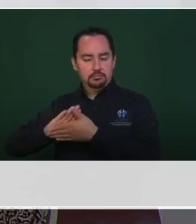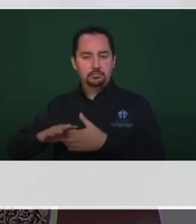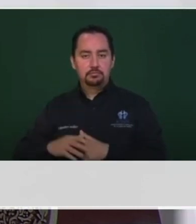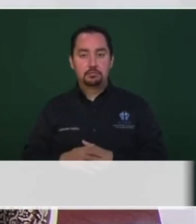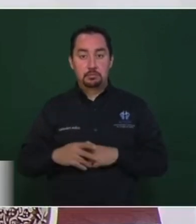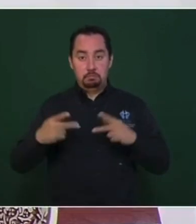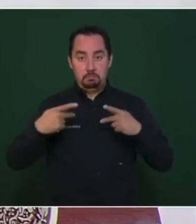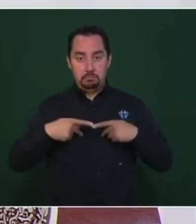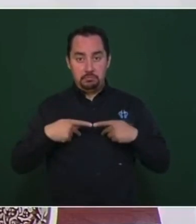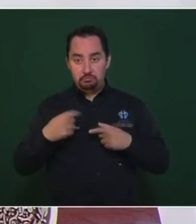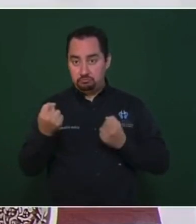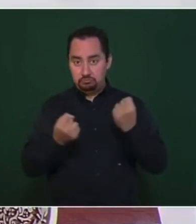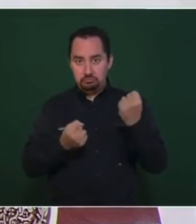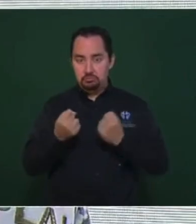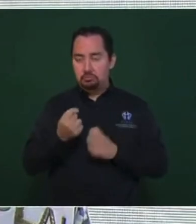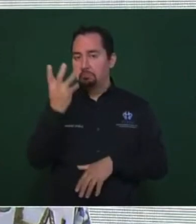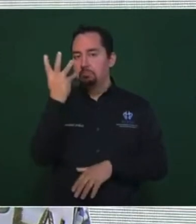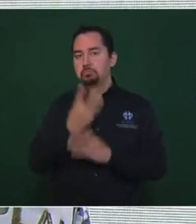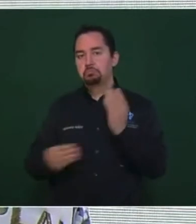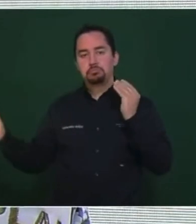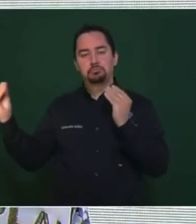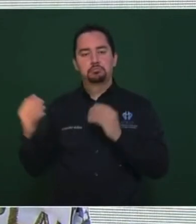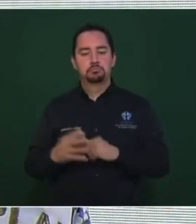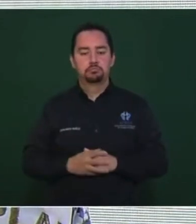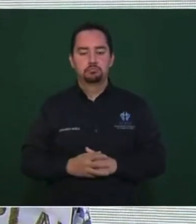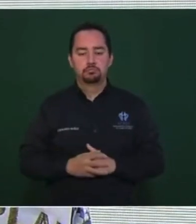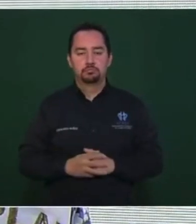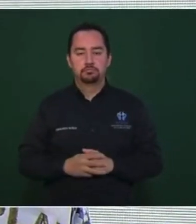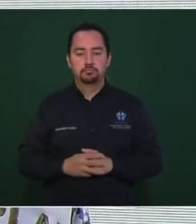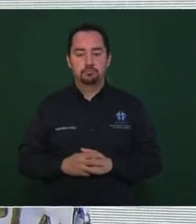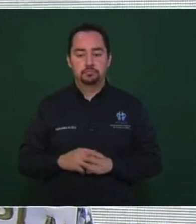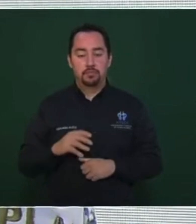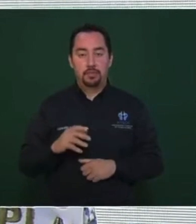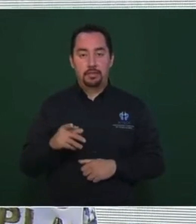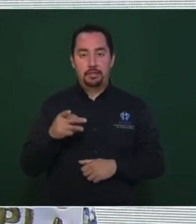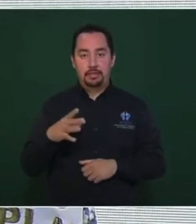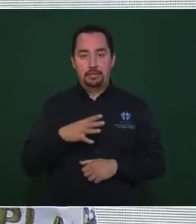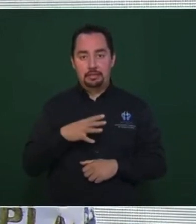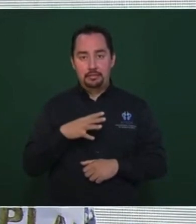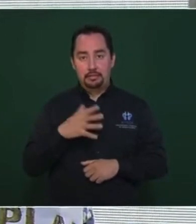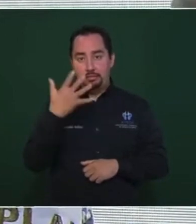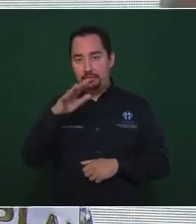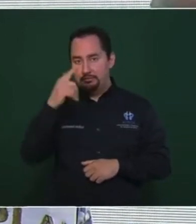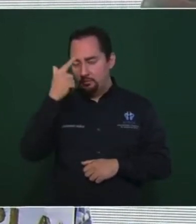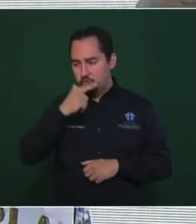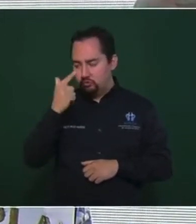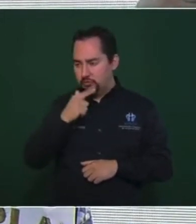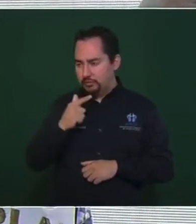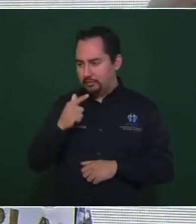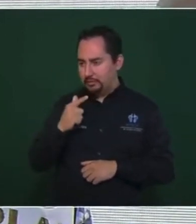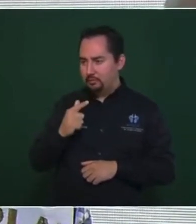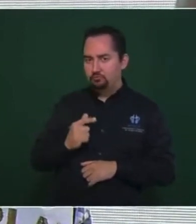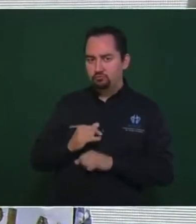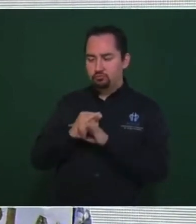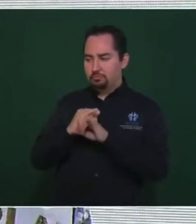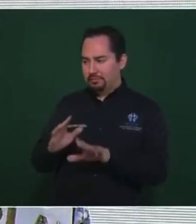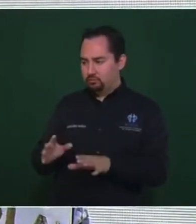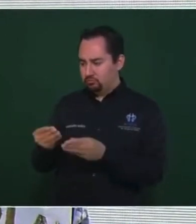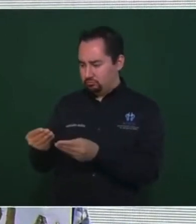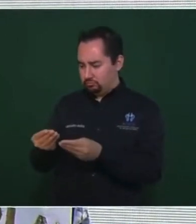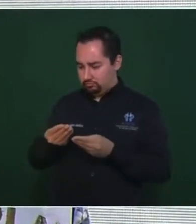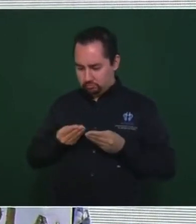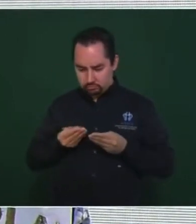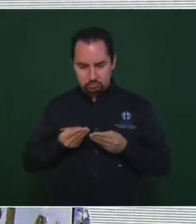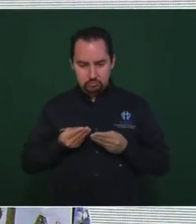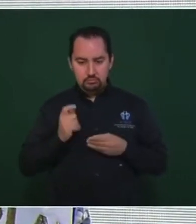la fuga. El reporte preliminar hasta las 22 horas y está ratificado también a esta hora,